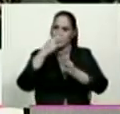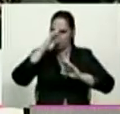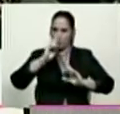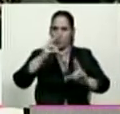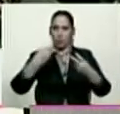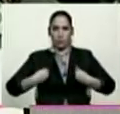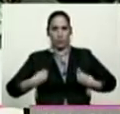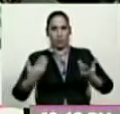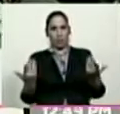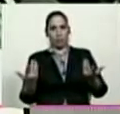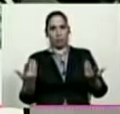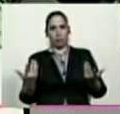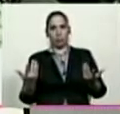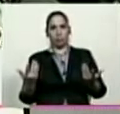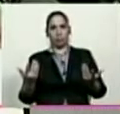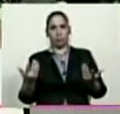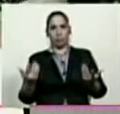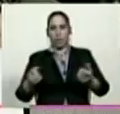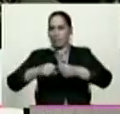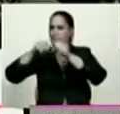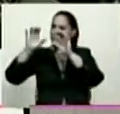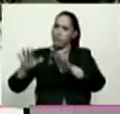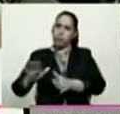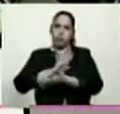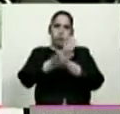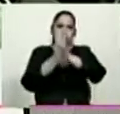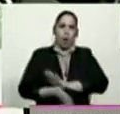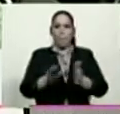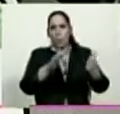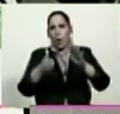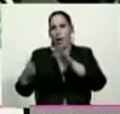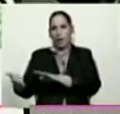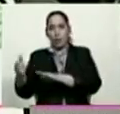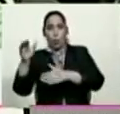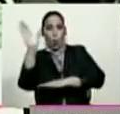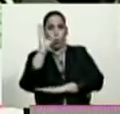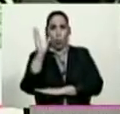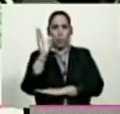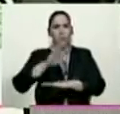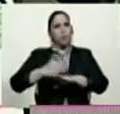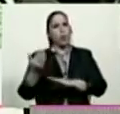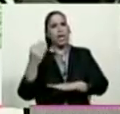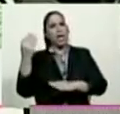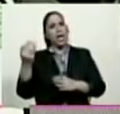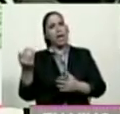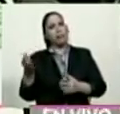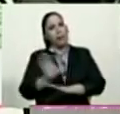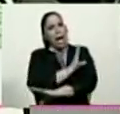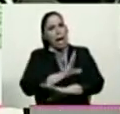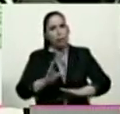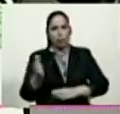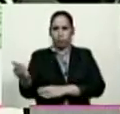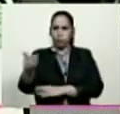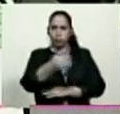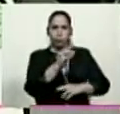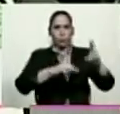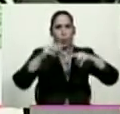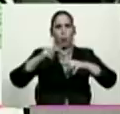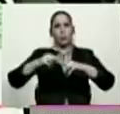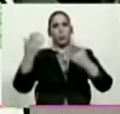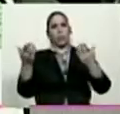vida, que basta ya de masacres en Colombia. Porque no hacen un canto para recoger dinero y construirle